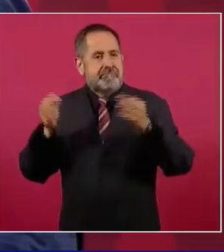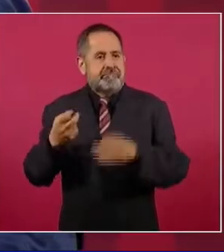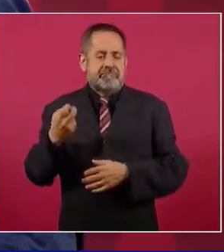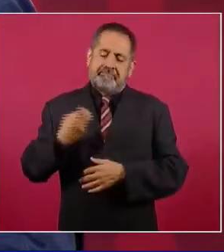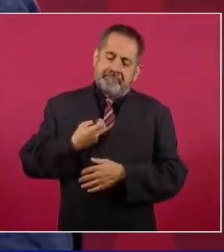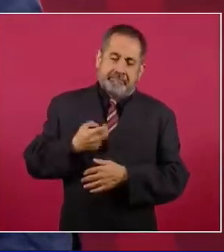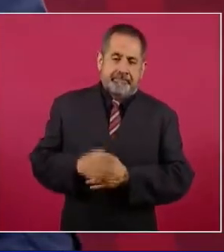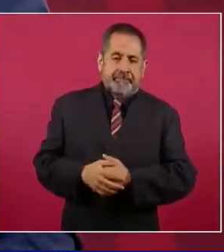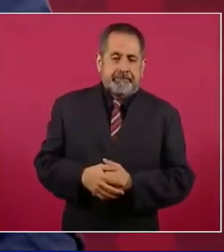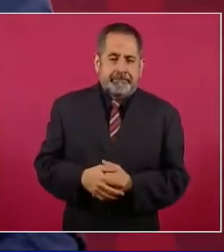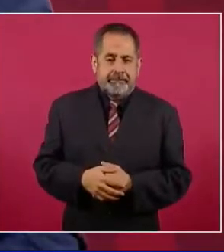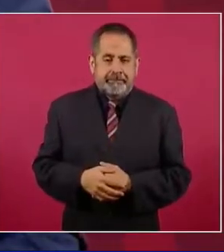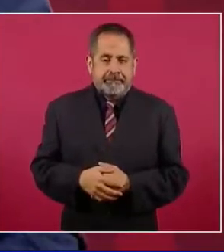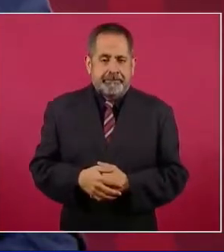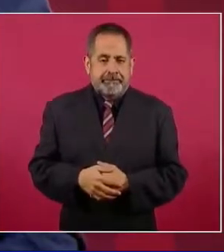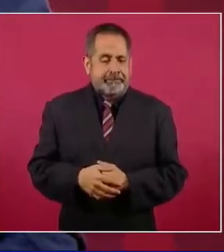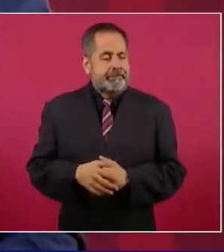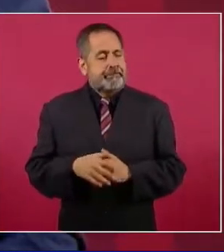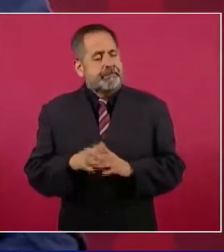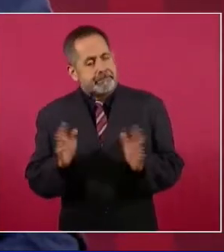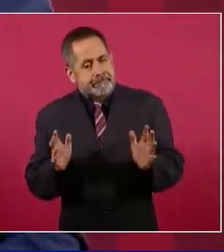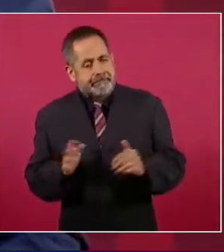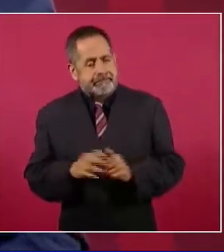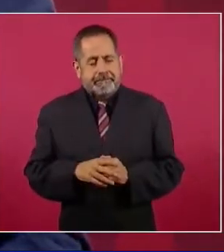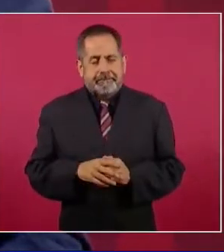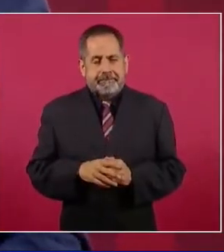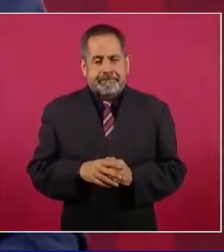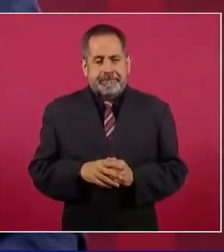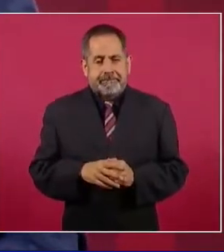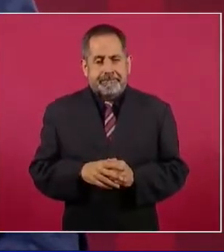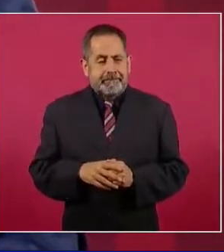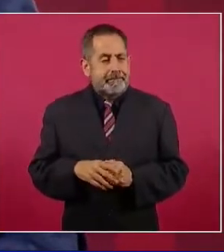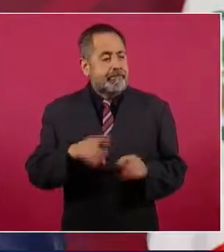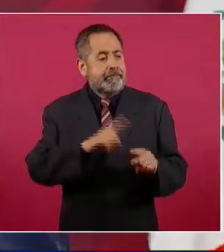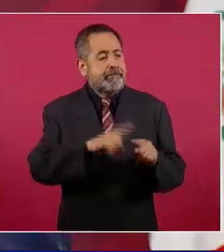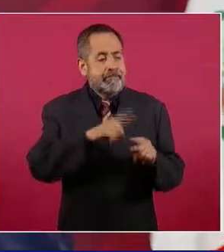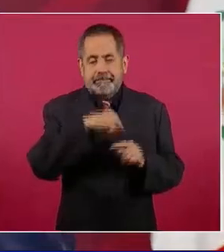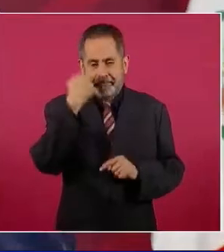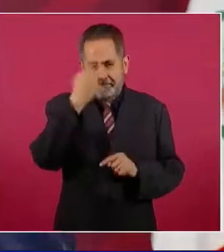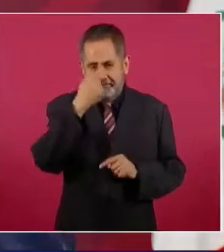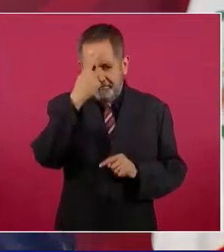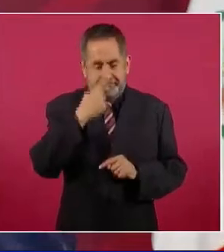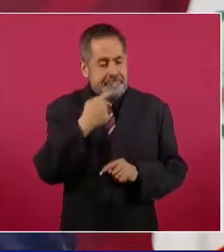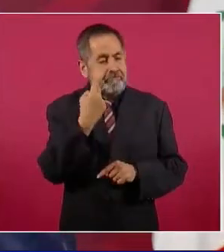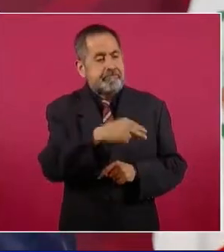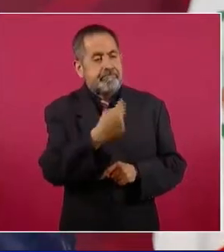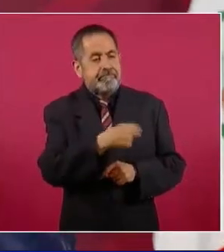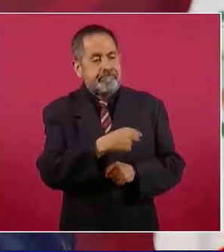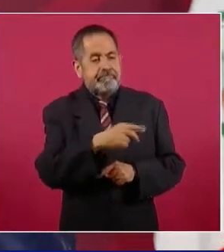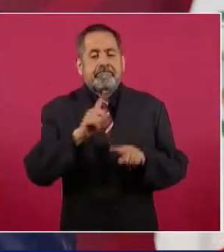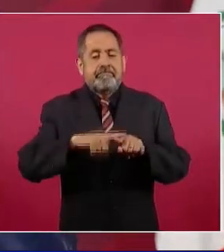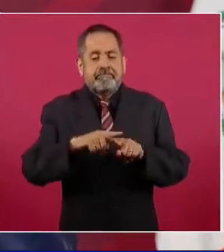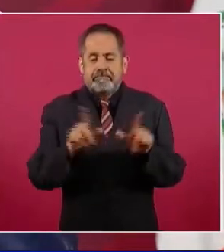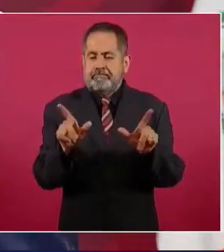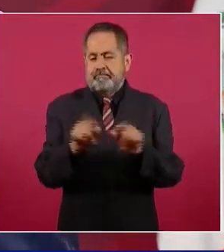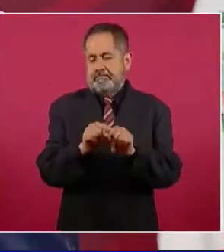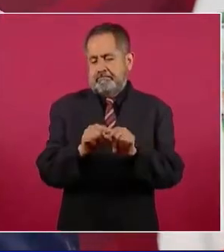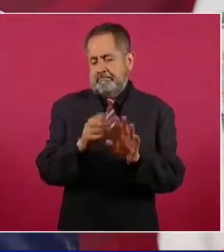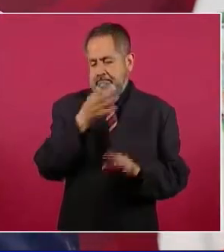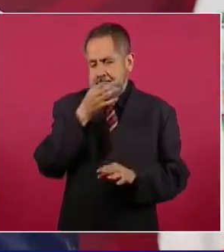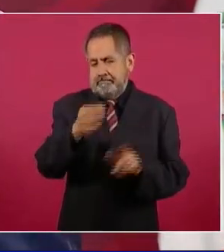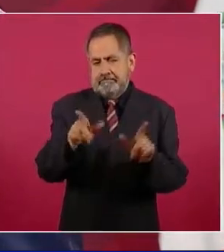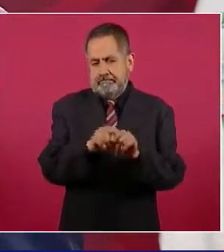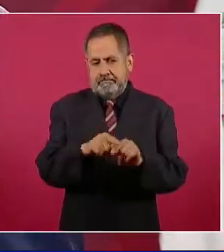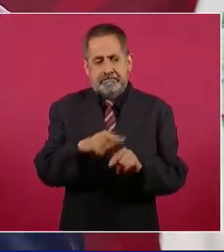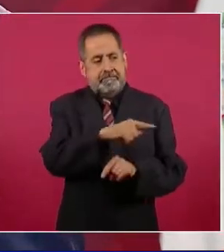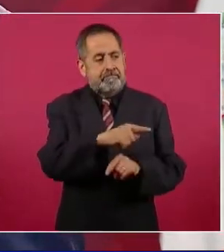Por eso guardo el nombre de la persona y la